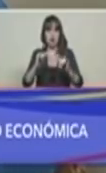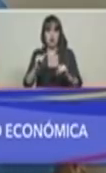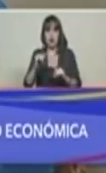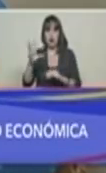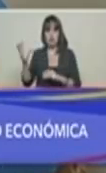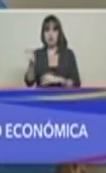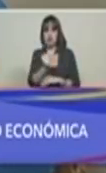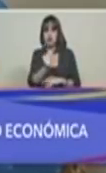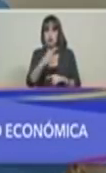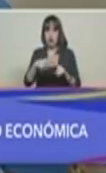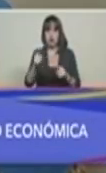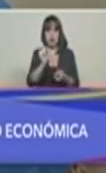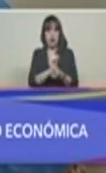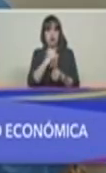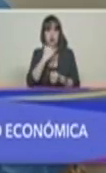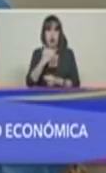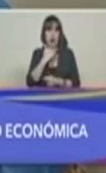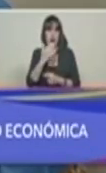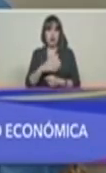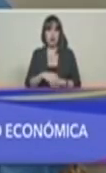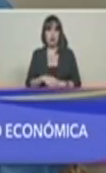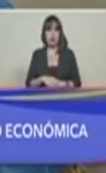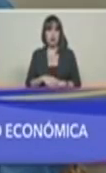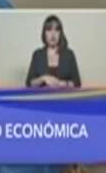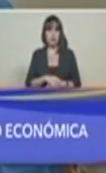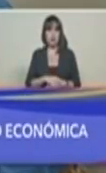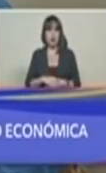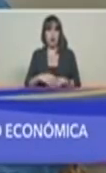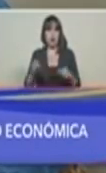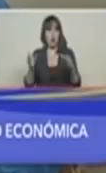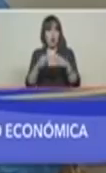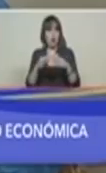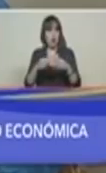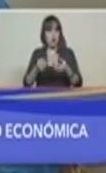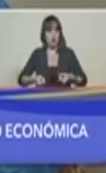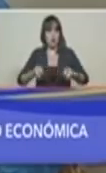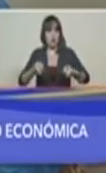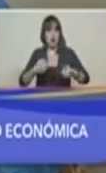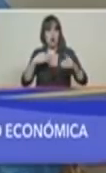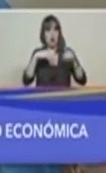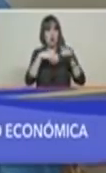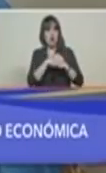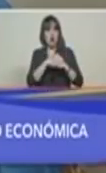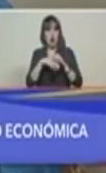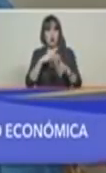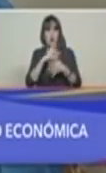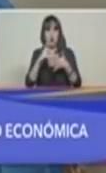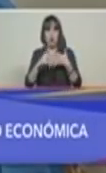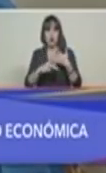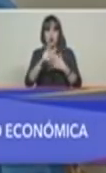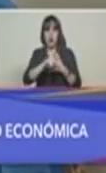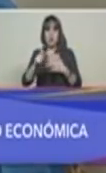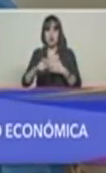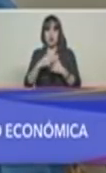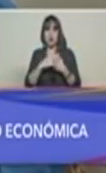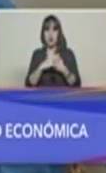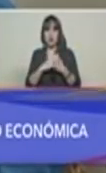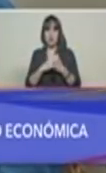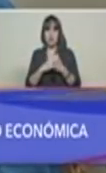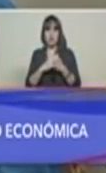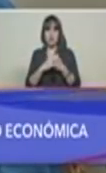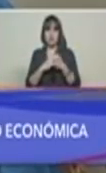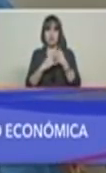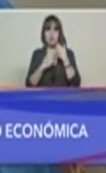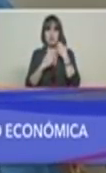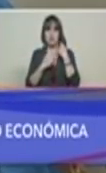Ahí tuvimos un grupo de supermercados que le escondió los productos a la gente y que le empezó